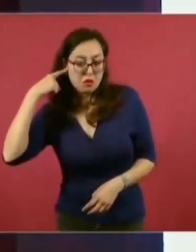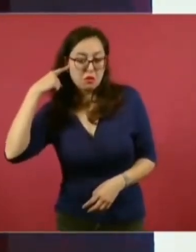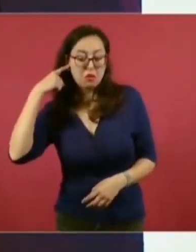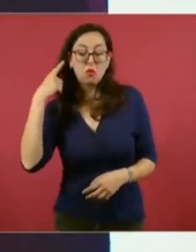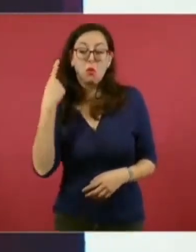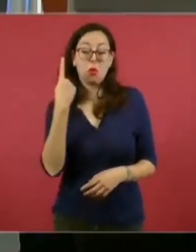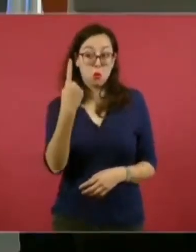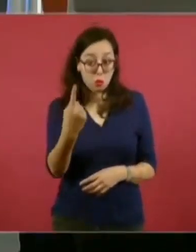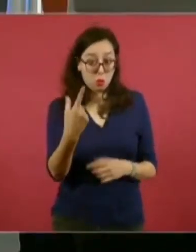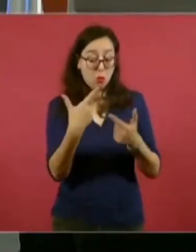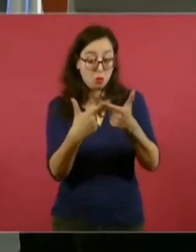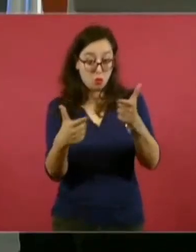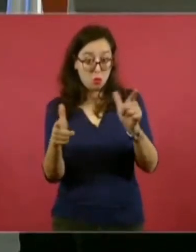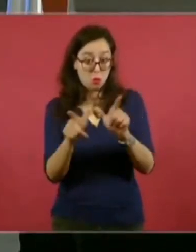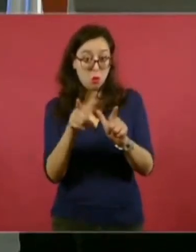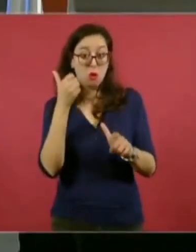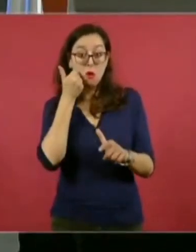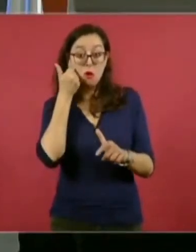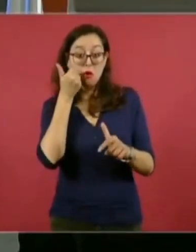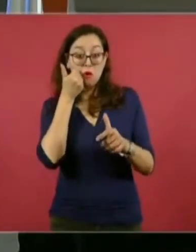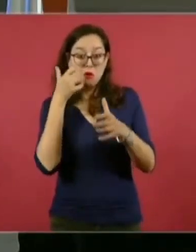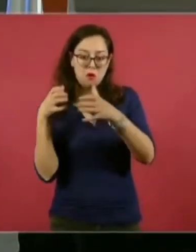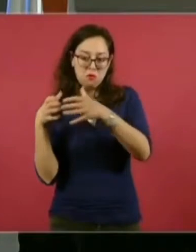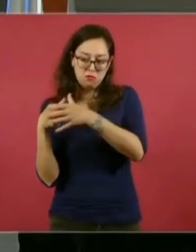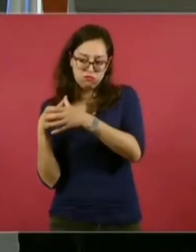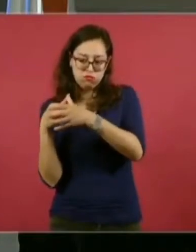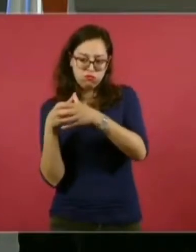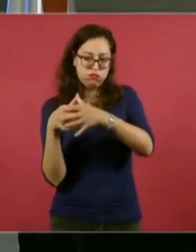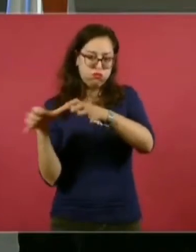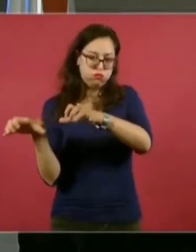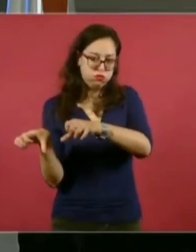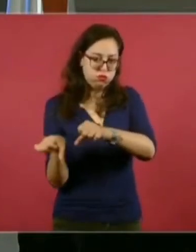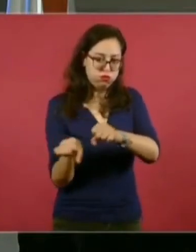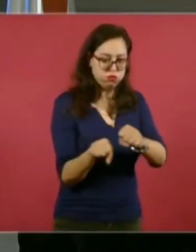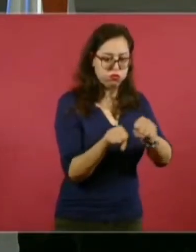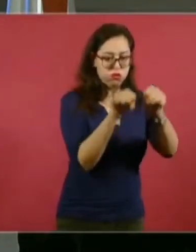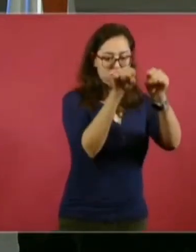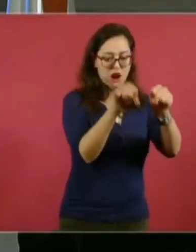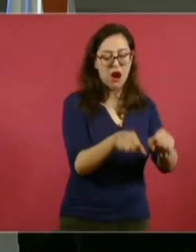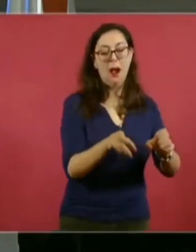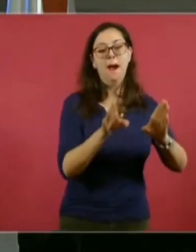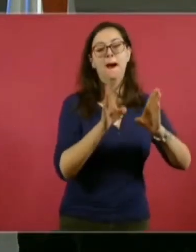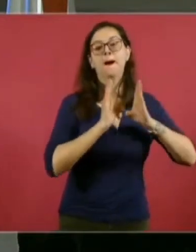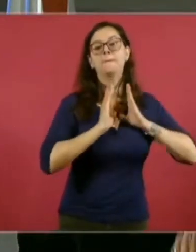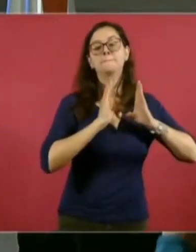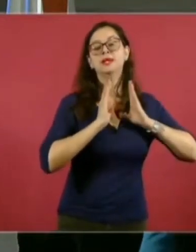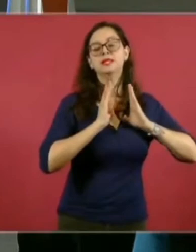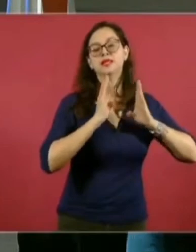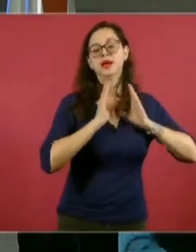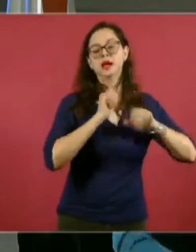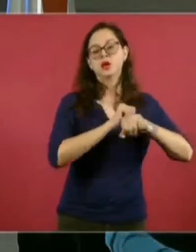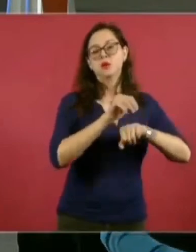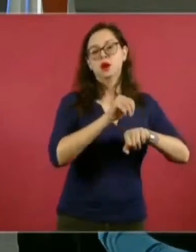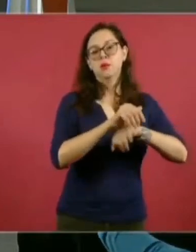un grupo de estudiantes a las instalaciones del 27 Batallón de Infantería.